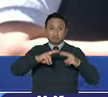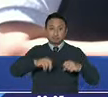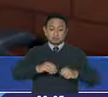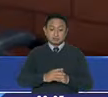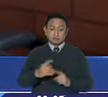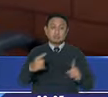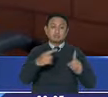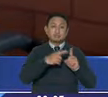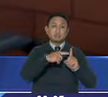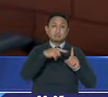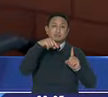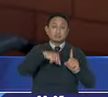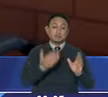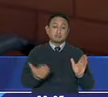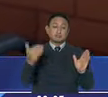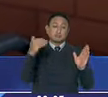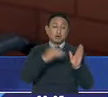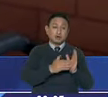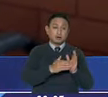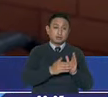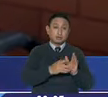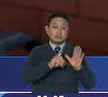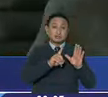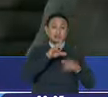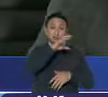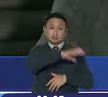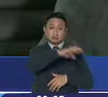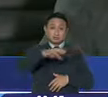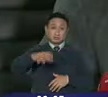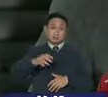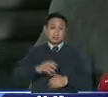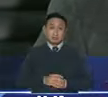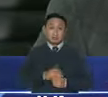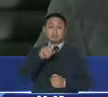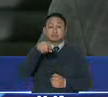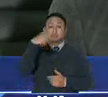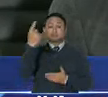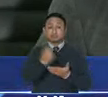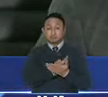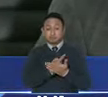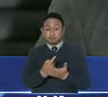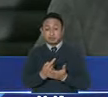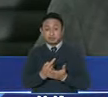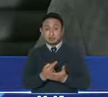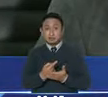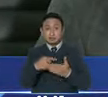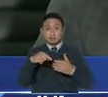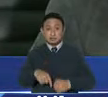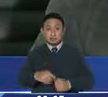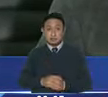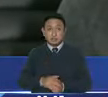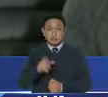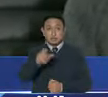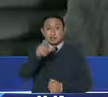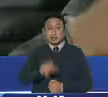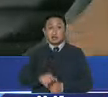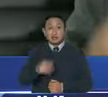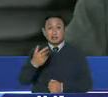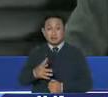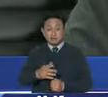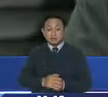censistas tendrán que realizar un barrido en las 6 ciudades. En estas próximas semanas, también quiero aclarar, se concluye la fase de empadronamiento, que es